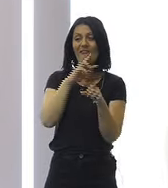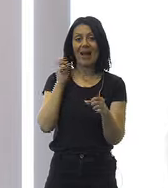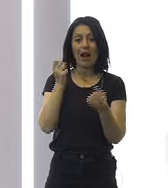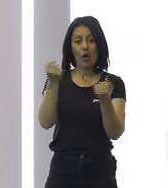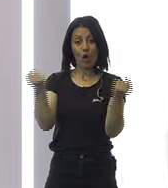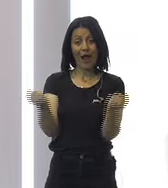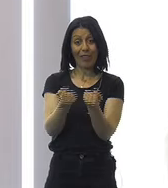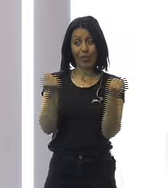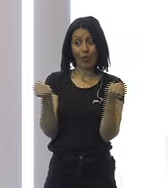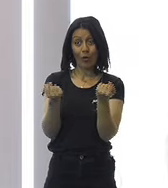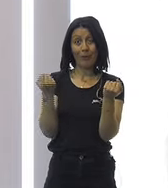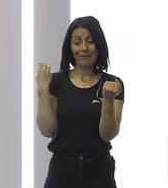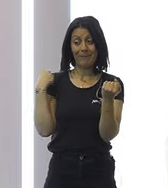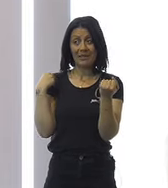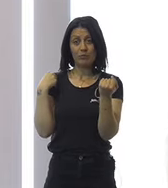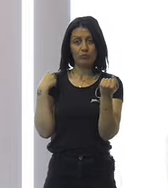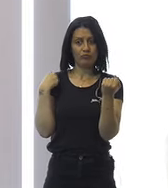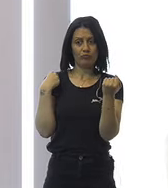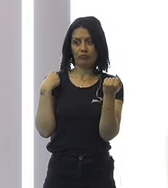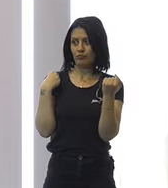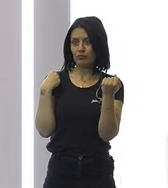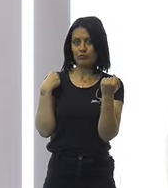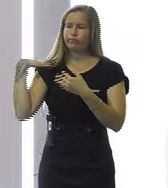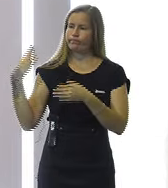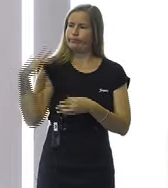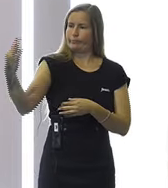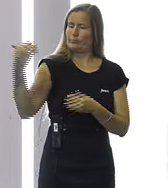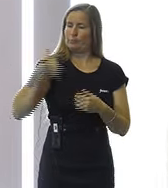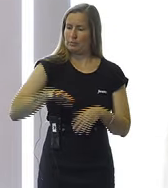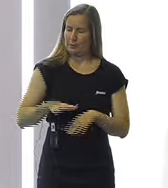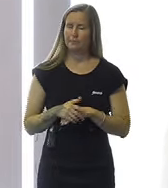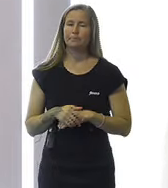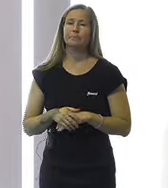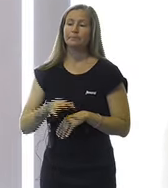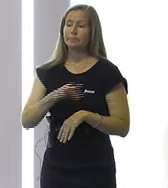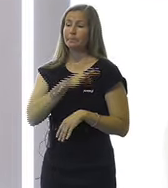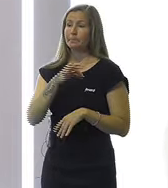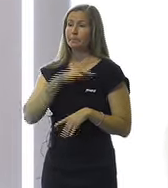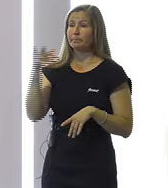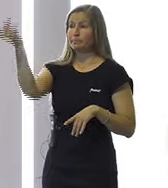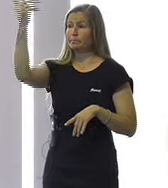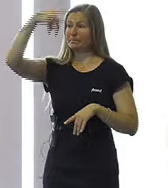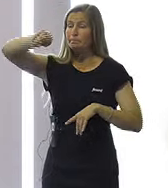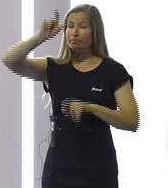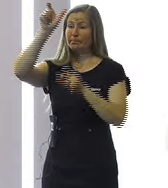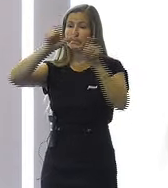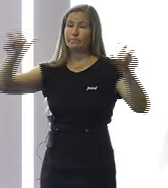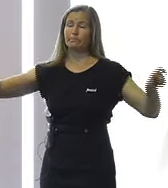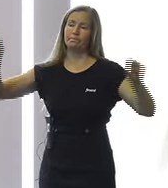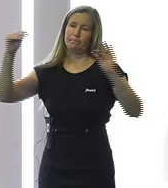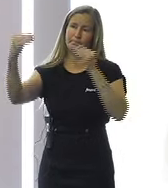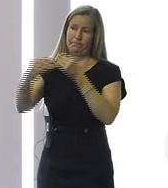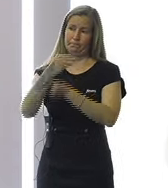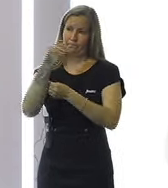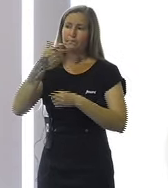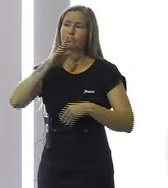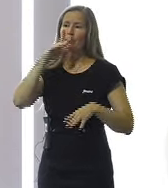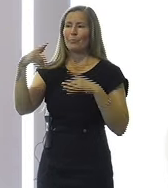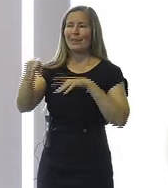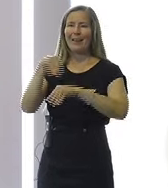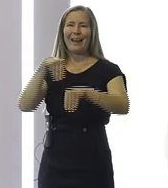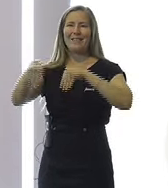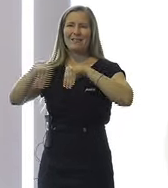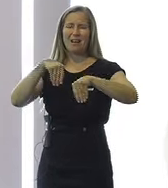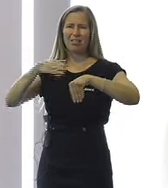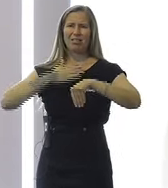ha multiplicado por más de 4 veces. Voy a comentar el avance de nuestra estrategia. Una estrategia